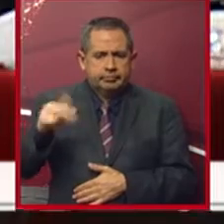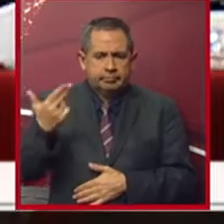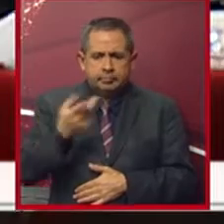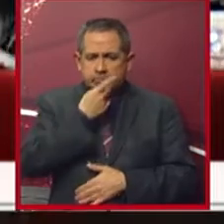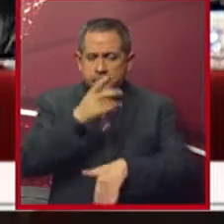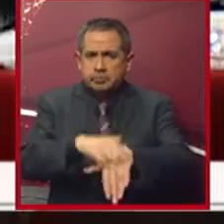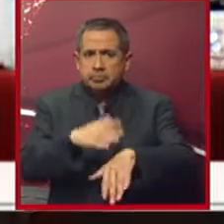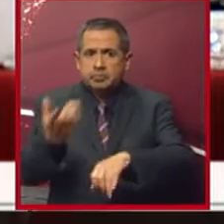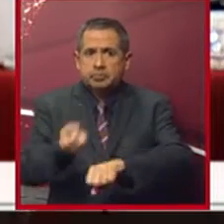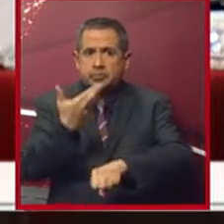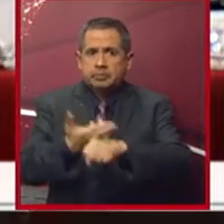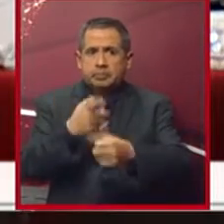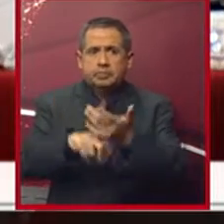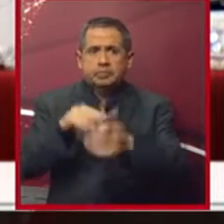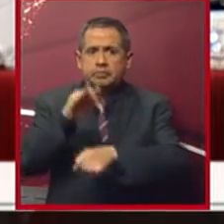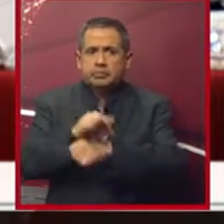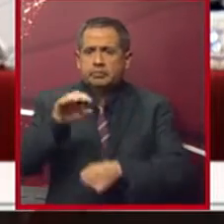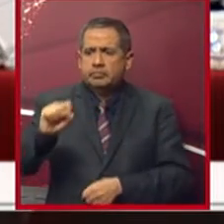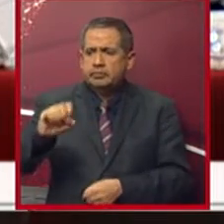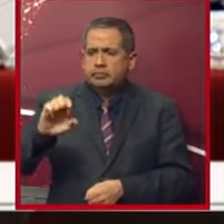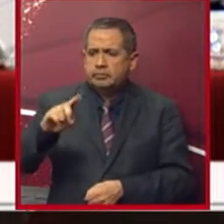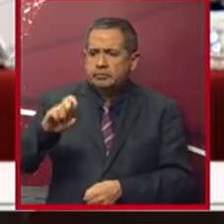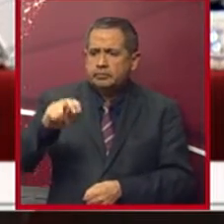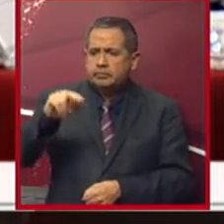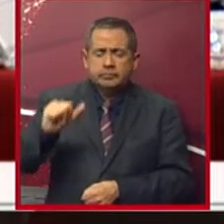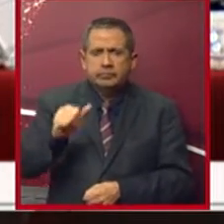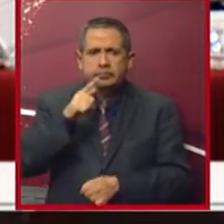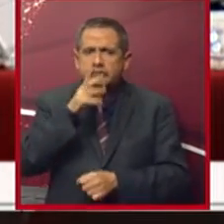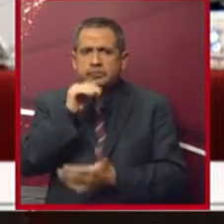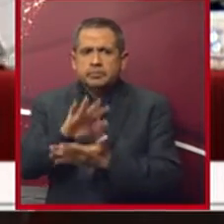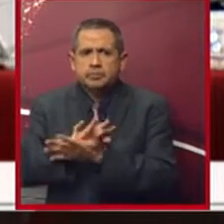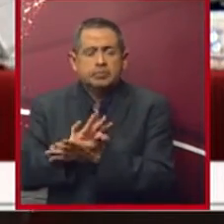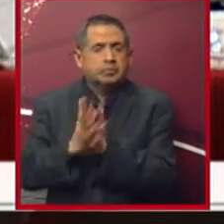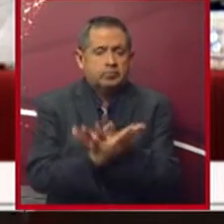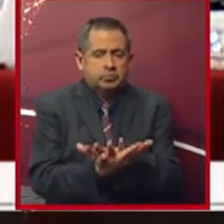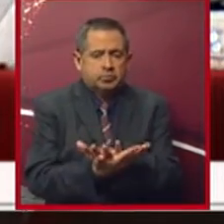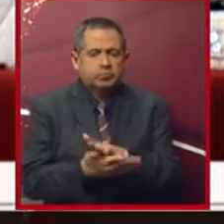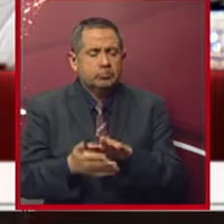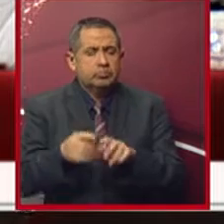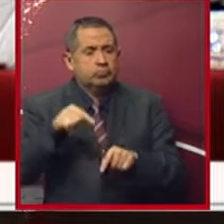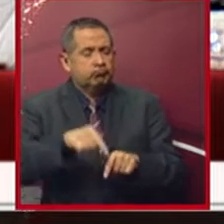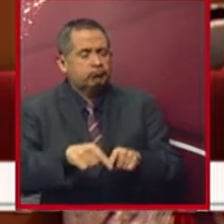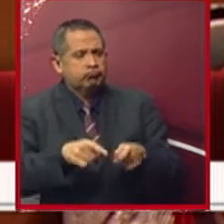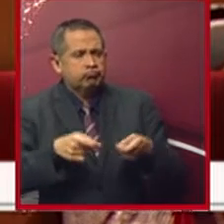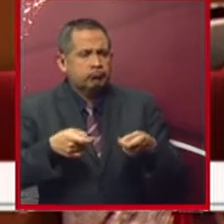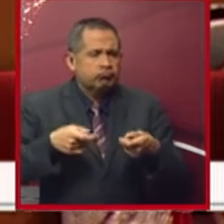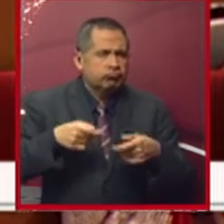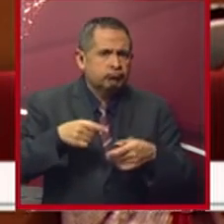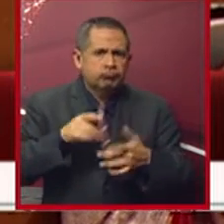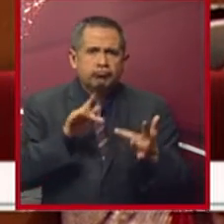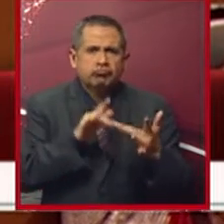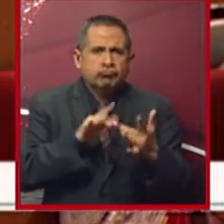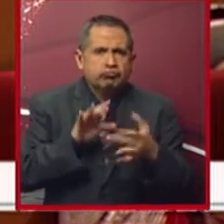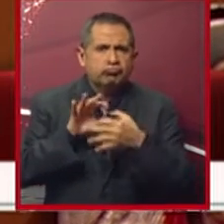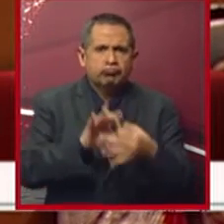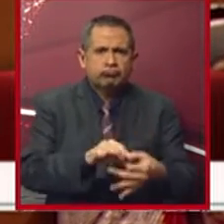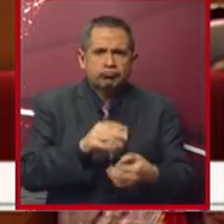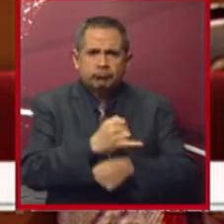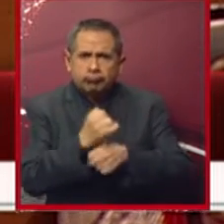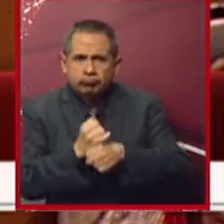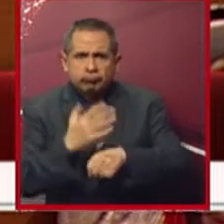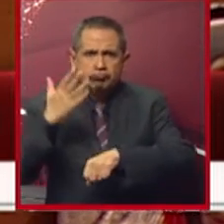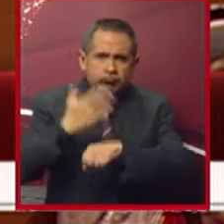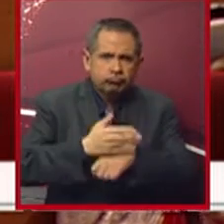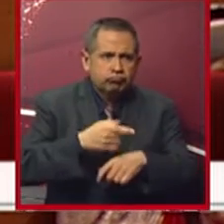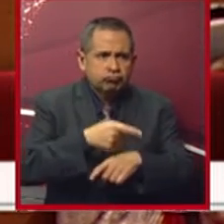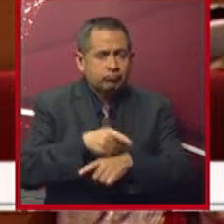la Secretaría de la Defensa Nacional no puede convertirse en la instancia que directa o indirectamente investigue,